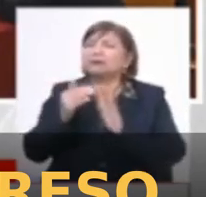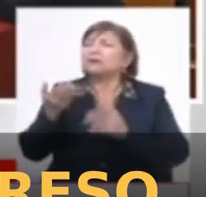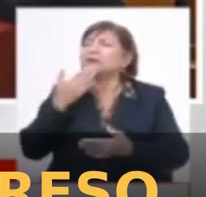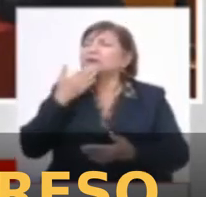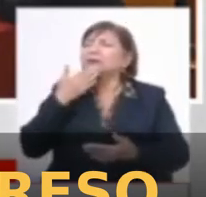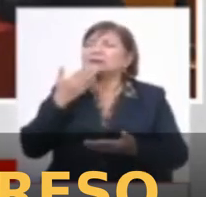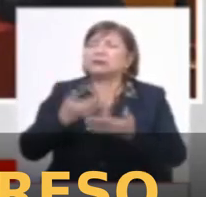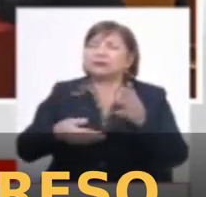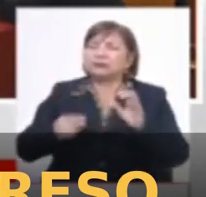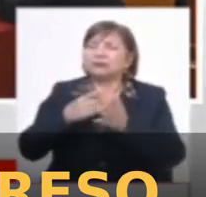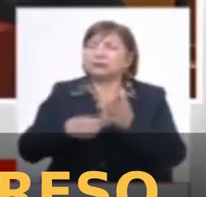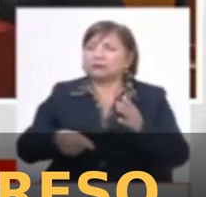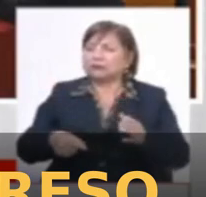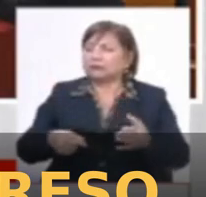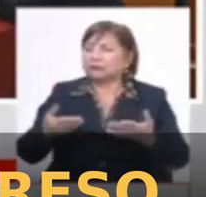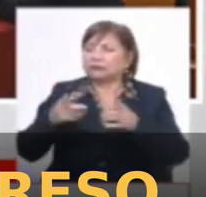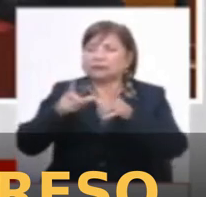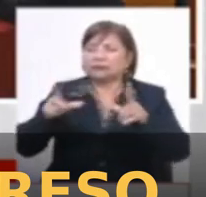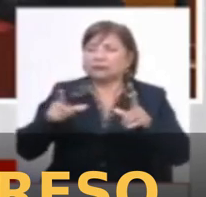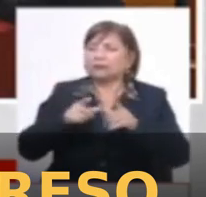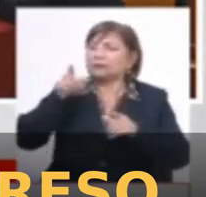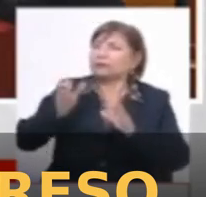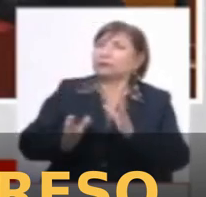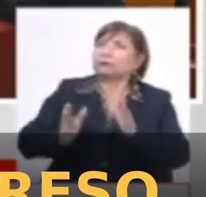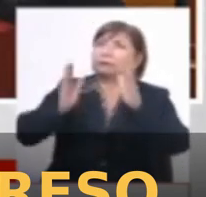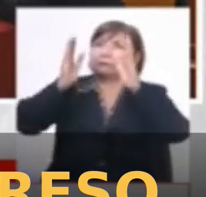y a qué lugar de ese edificio